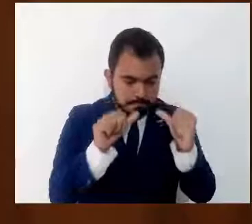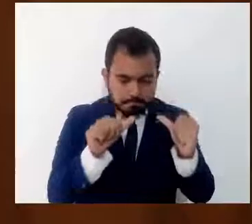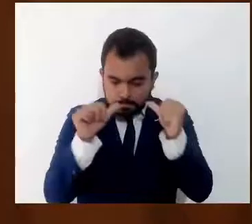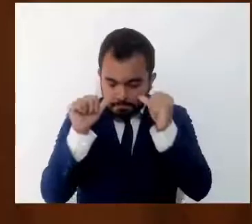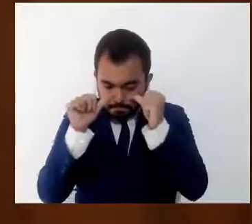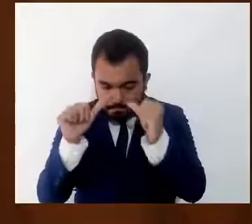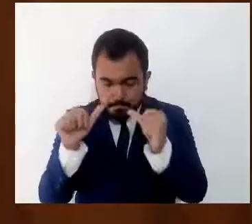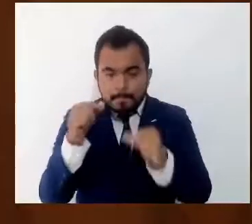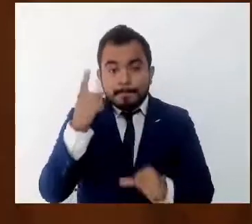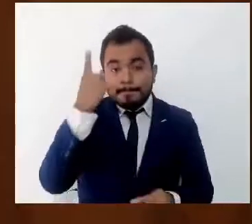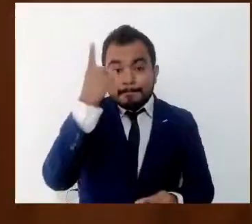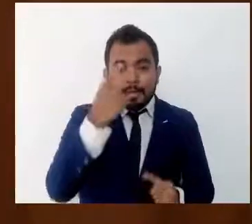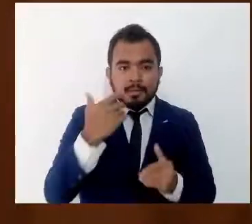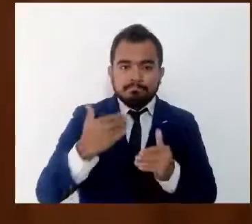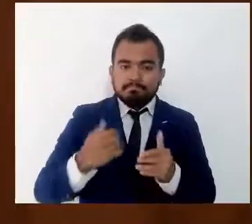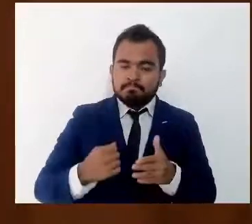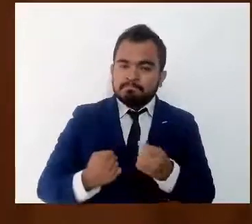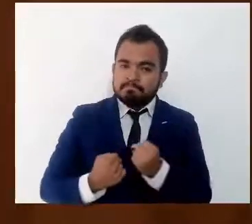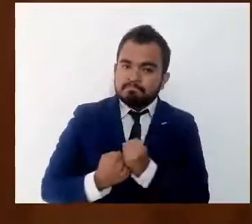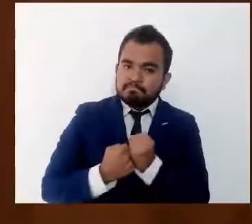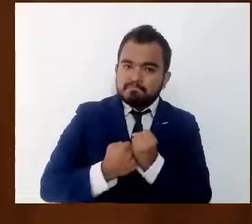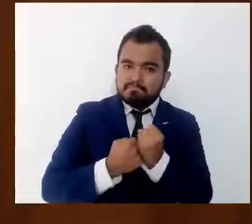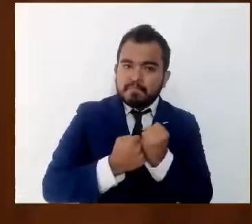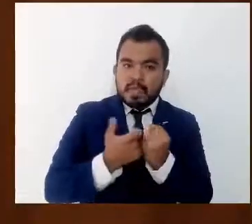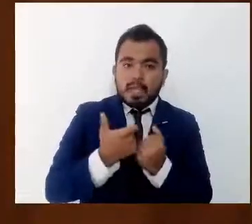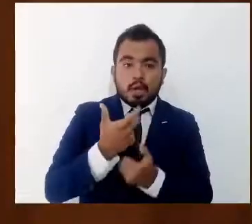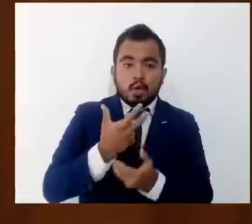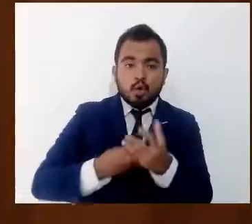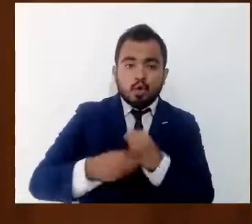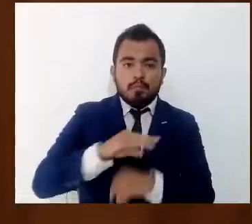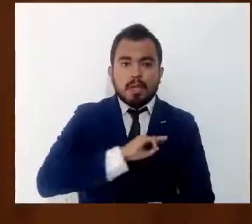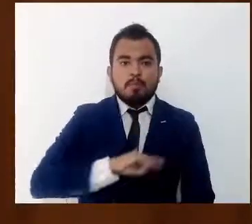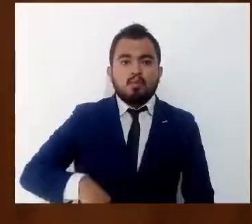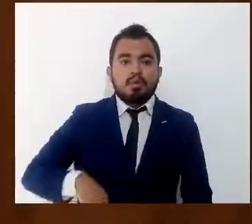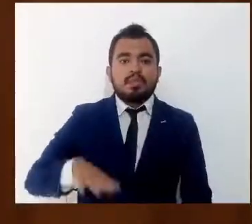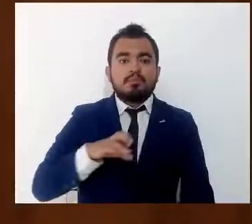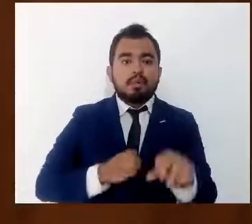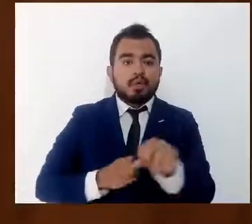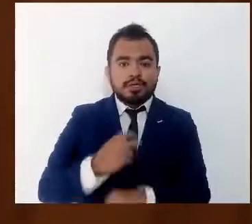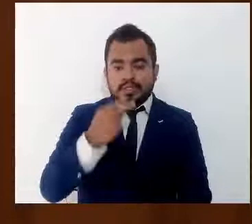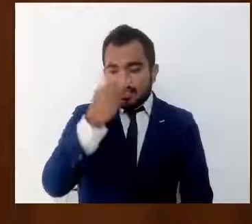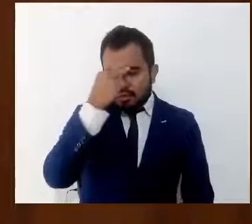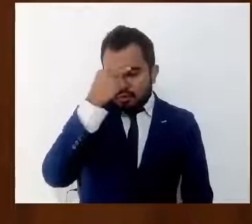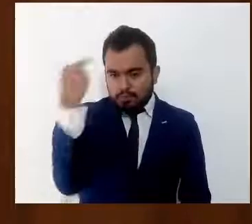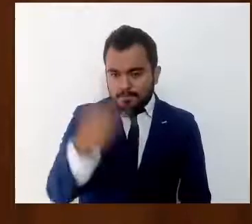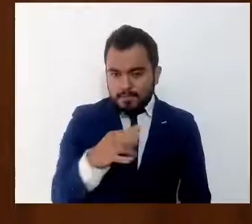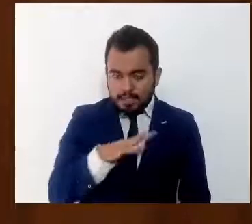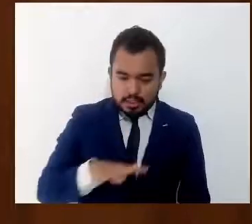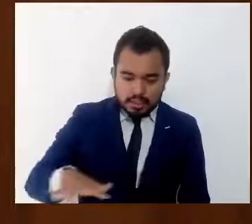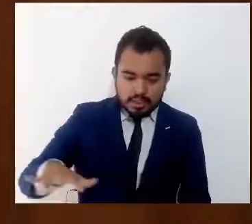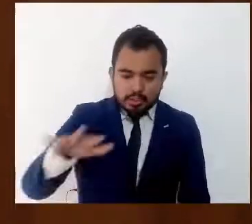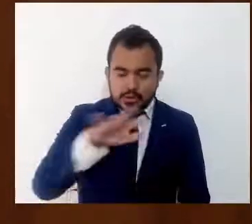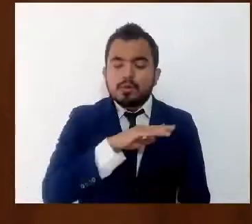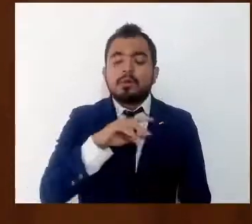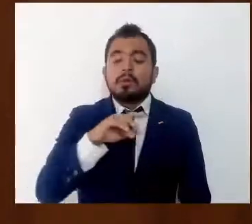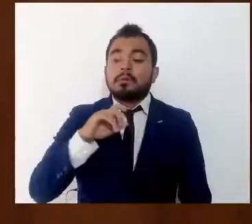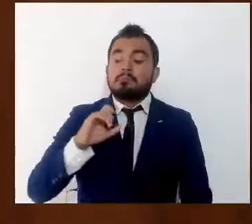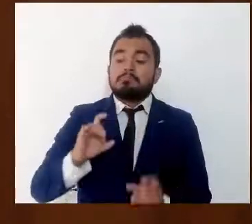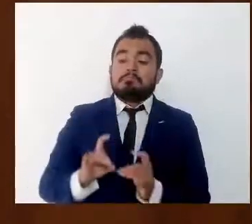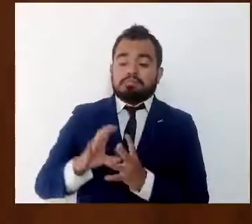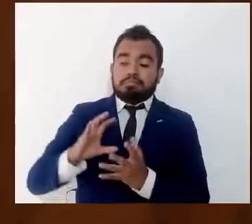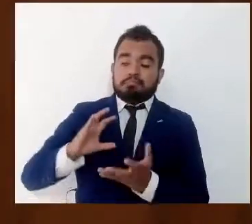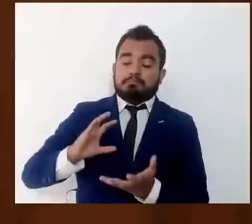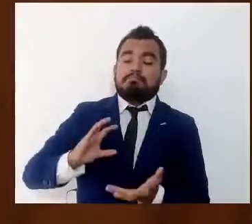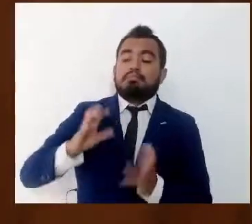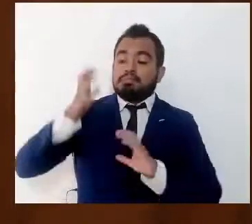los municipios del Estado de México, y así remontar la crisis provocada por el COVID-19. En estas